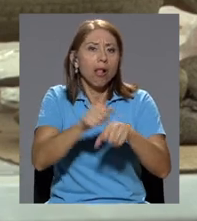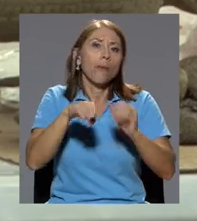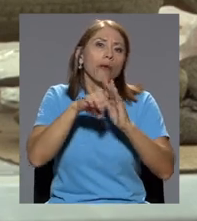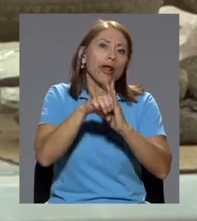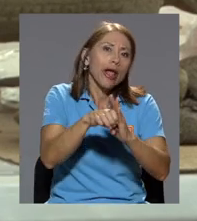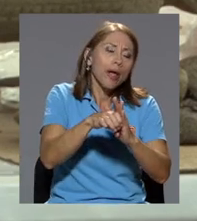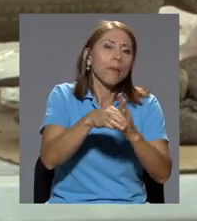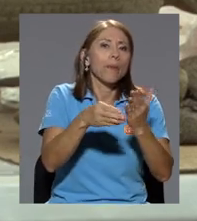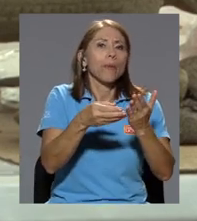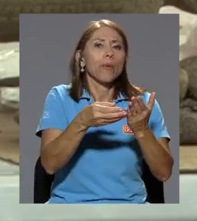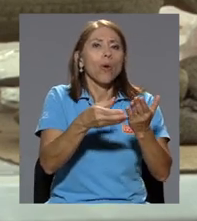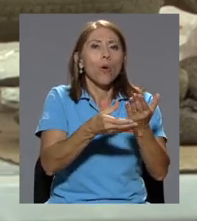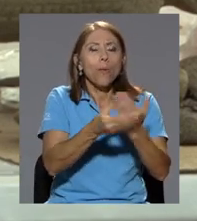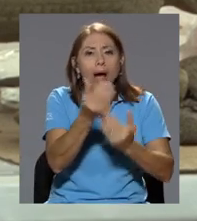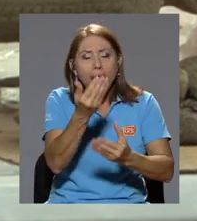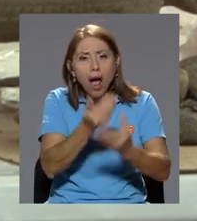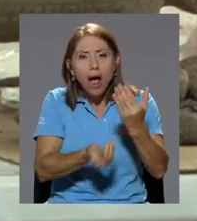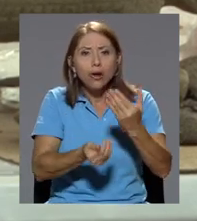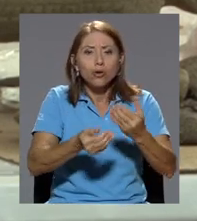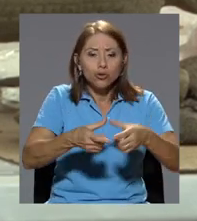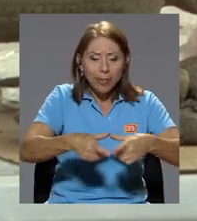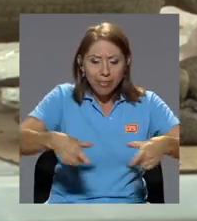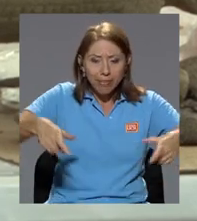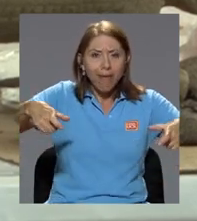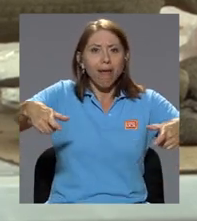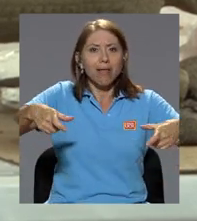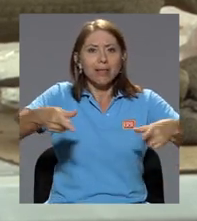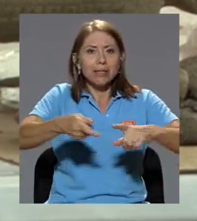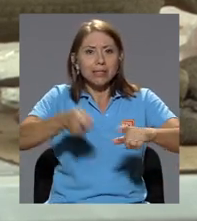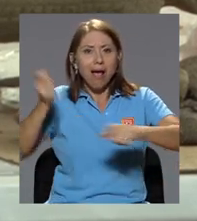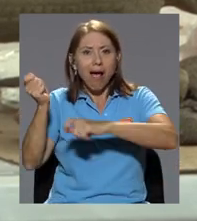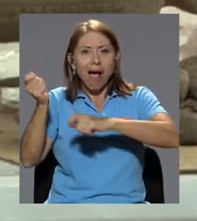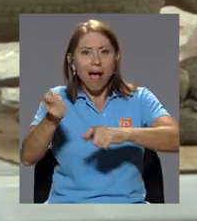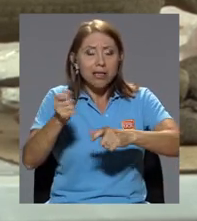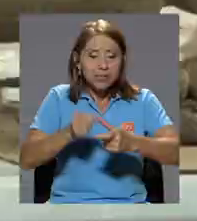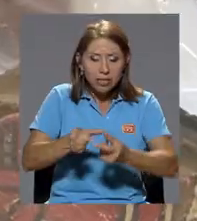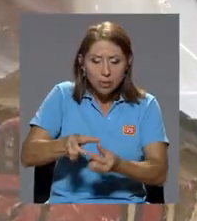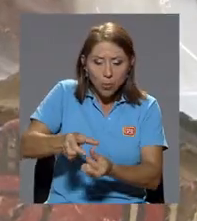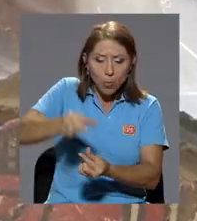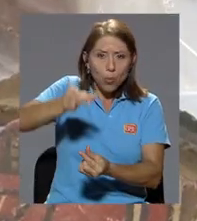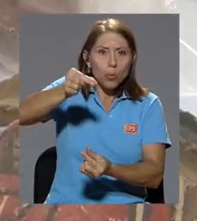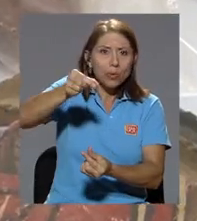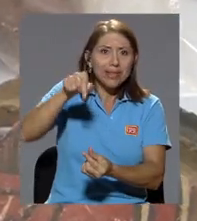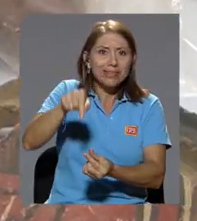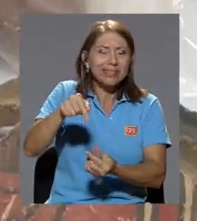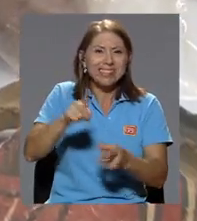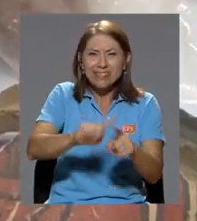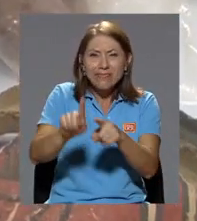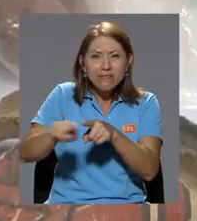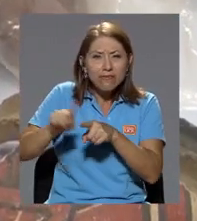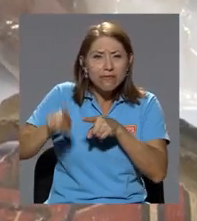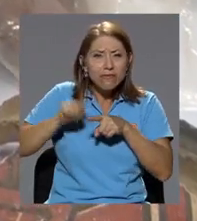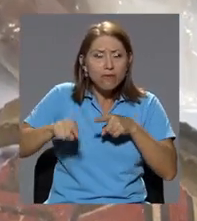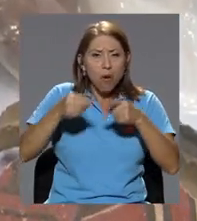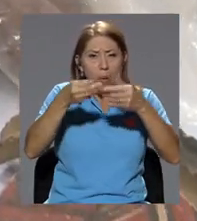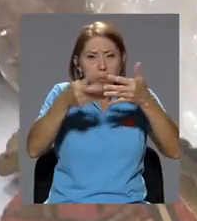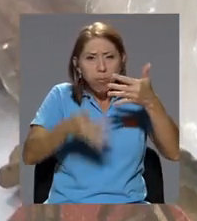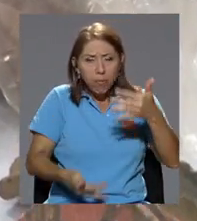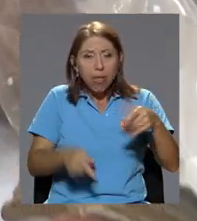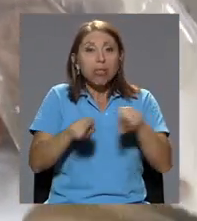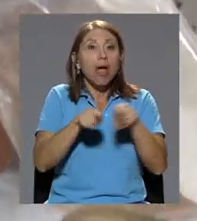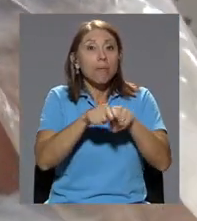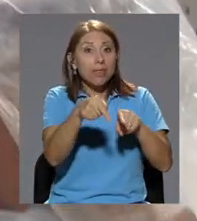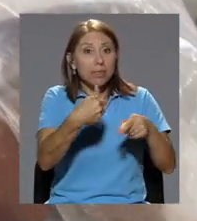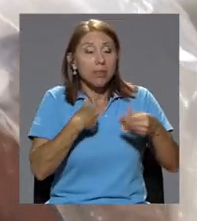como manos, metates, hachas, puntas de proyectil, entre otros. Tenemos colecciones de mapas,